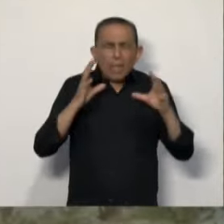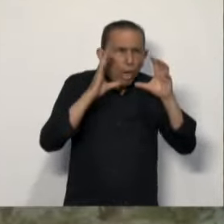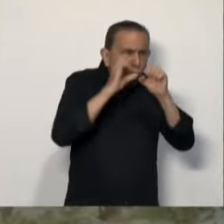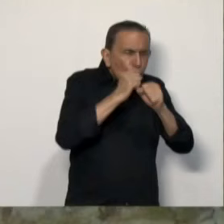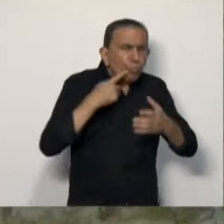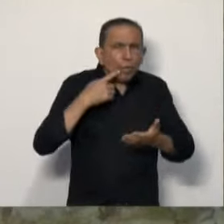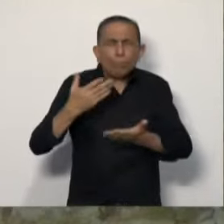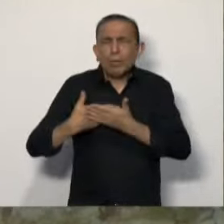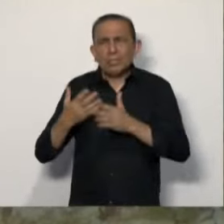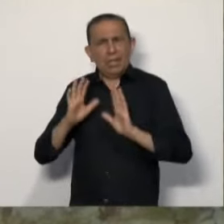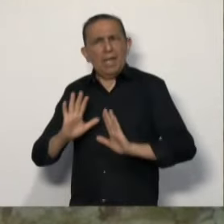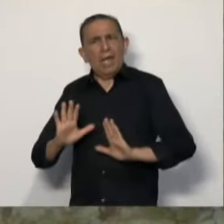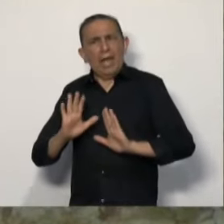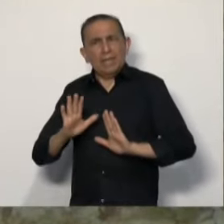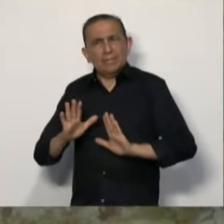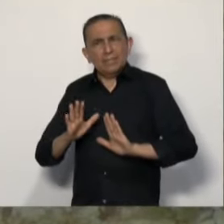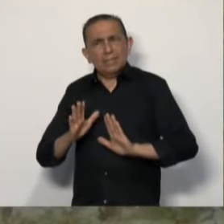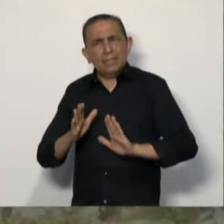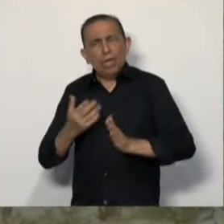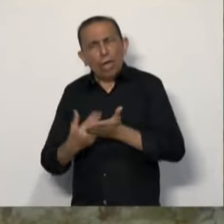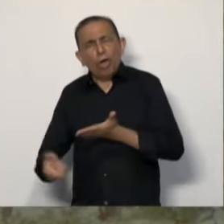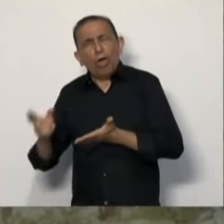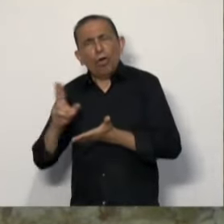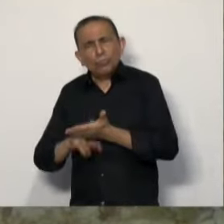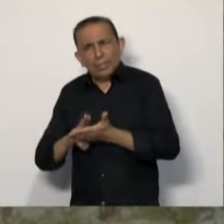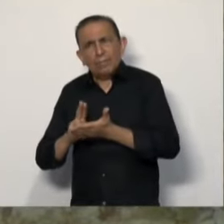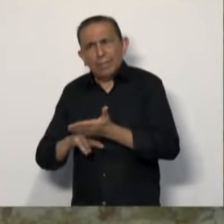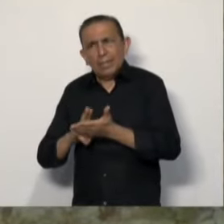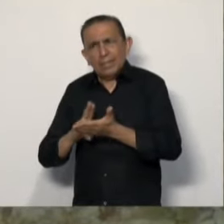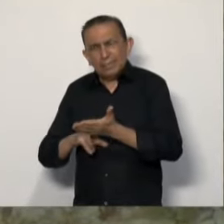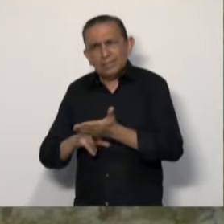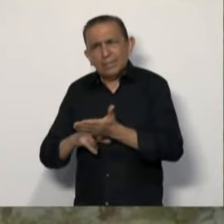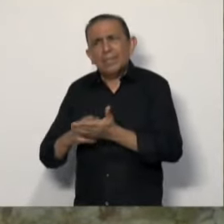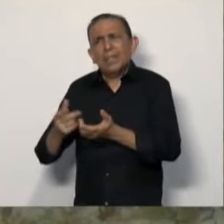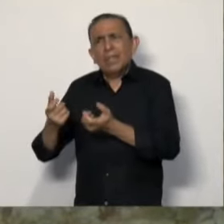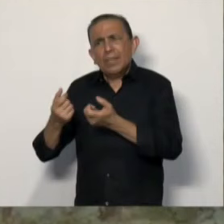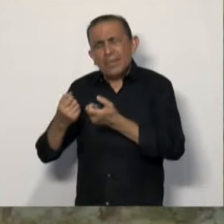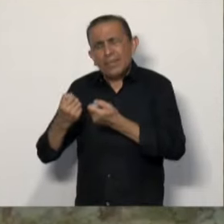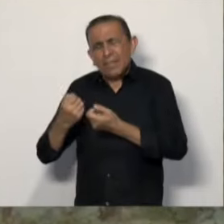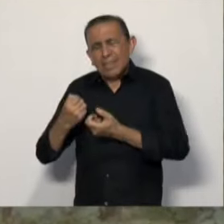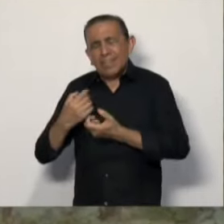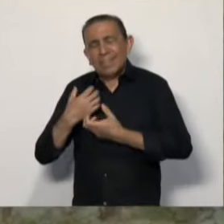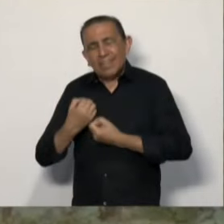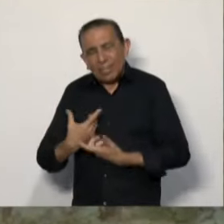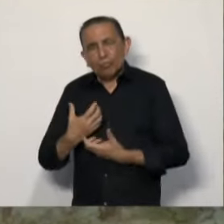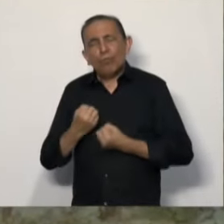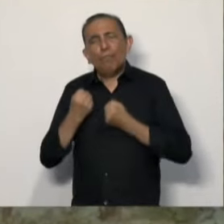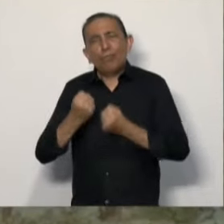más oscuras. Fue así como pudo redimirlas, sacándonos de la oscuridad y la